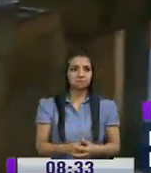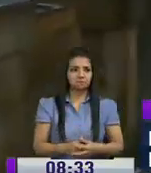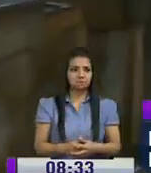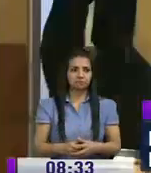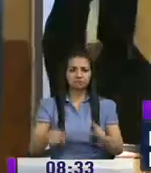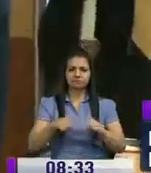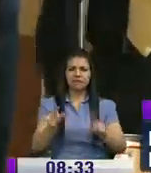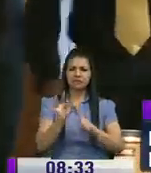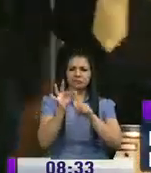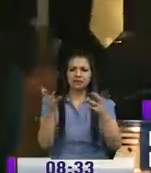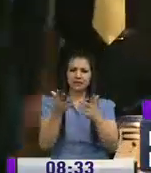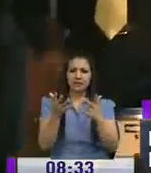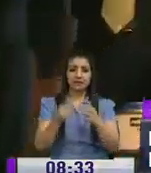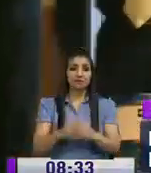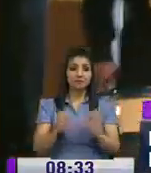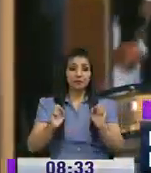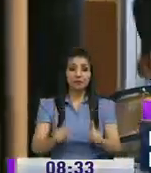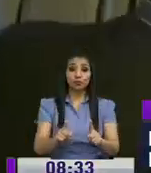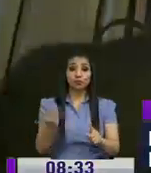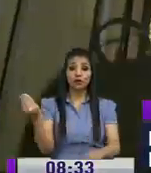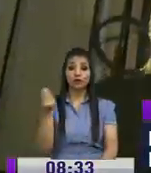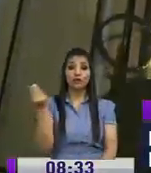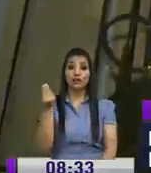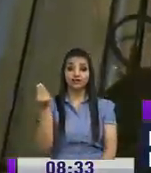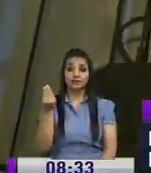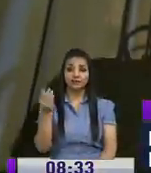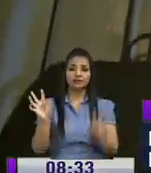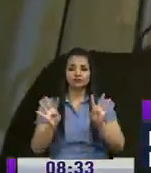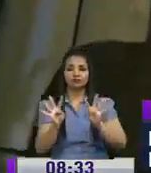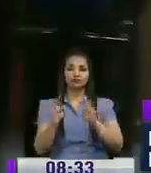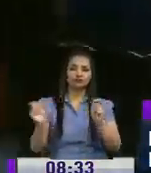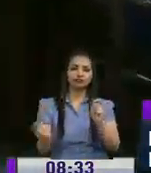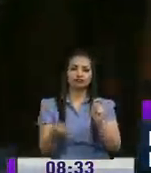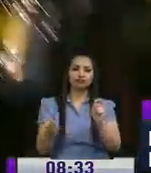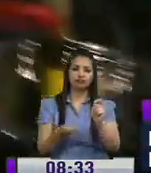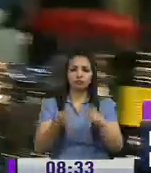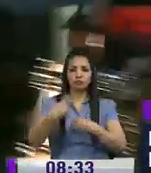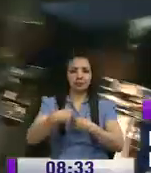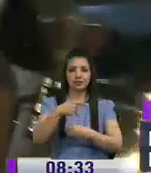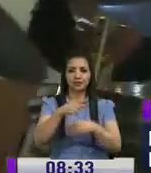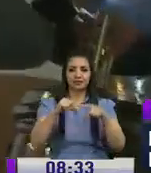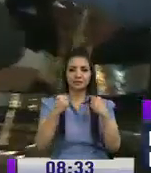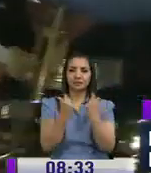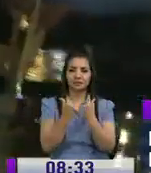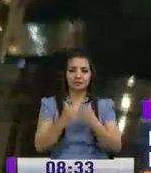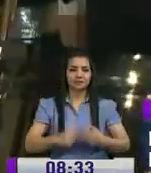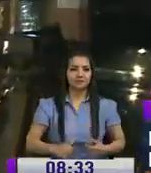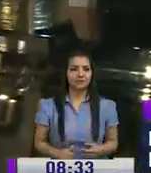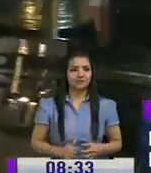peculiaridad es que da la oportunidad a los más jóvenes para que integren estos espacios.